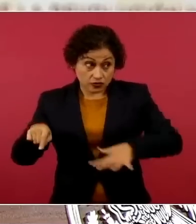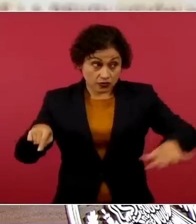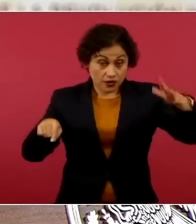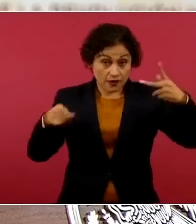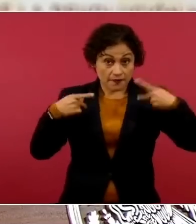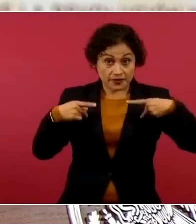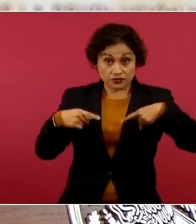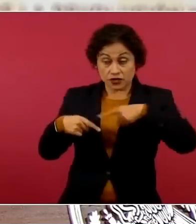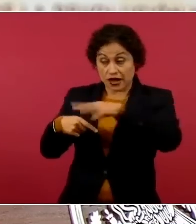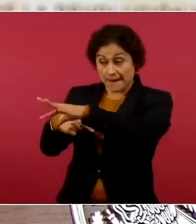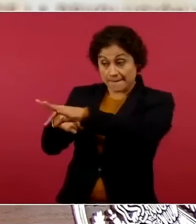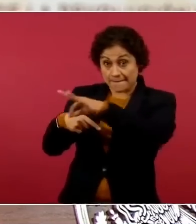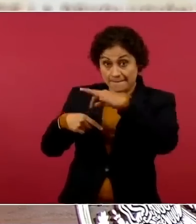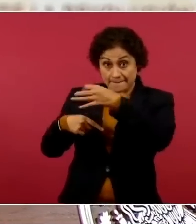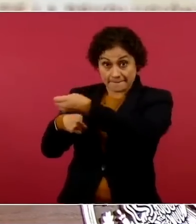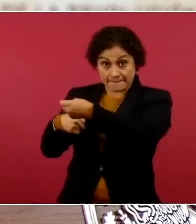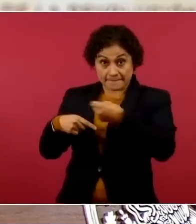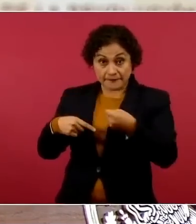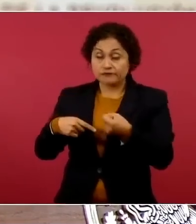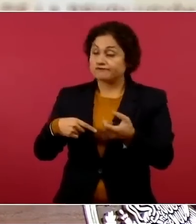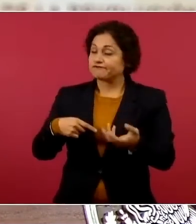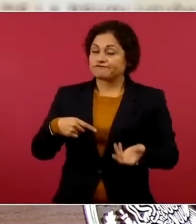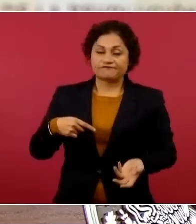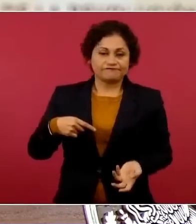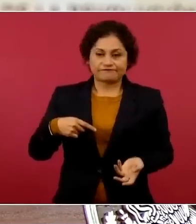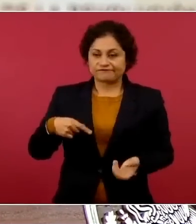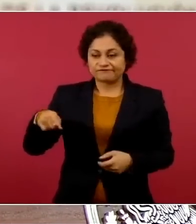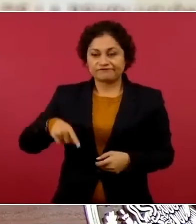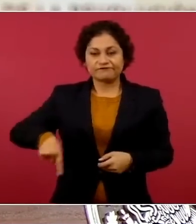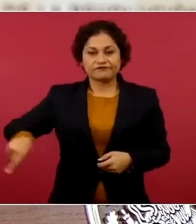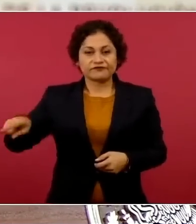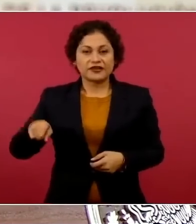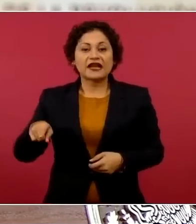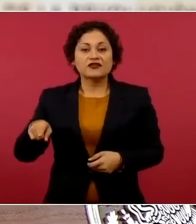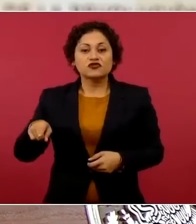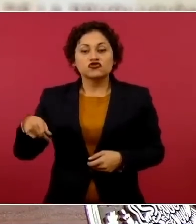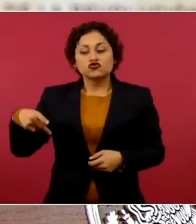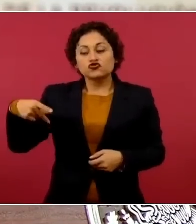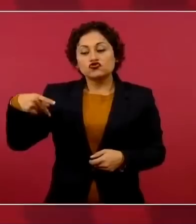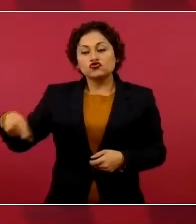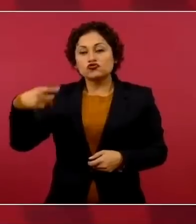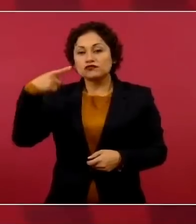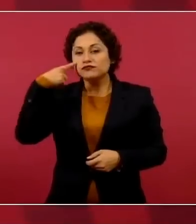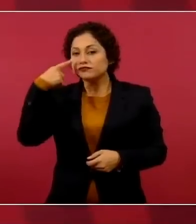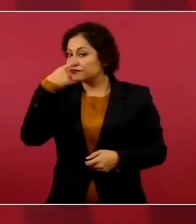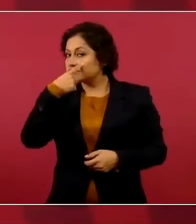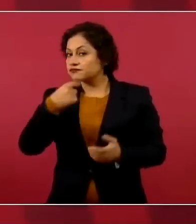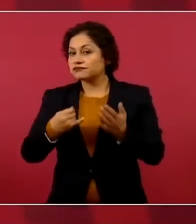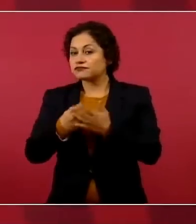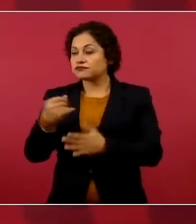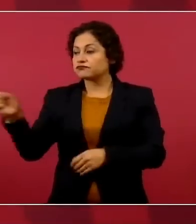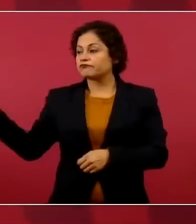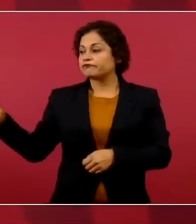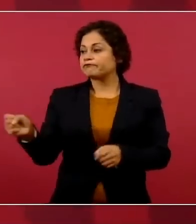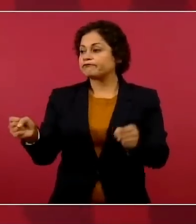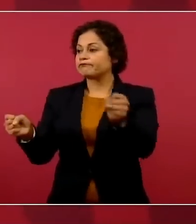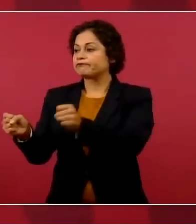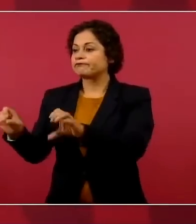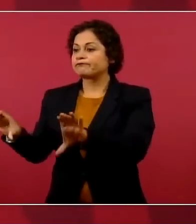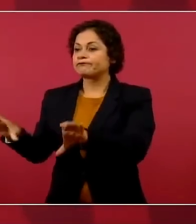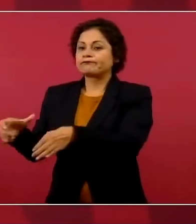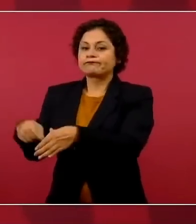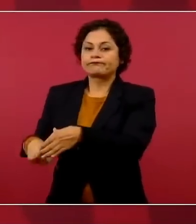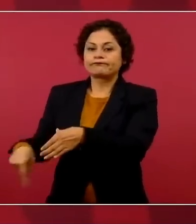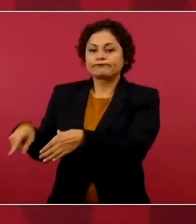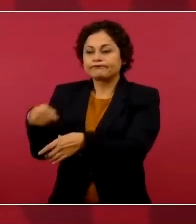parte de las cúpulas de poder de los partidos, eran